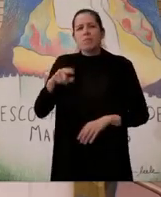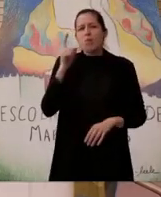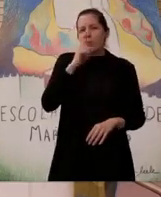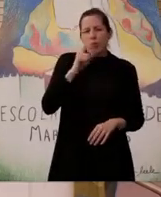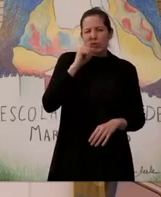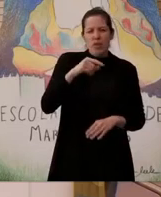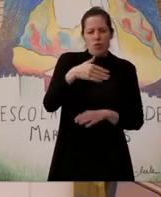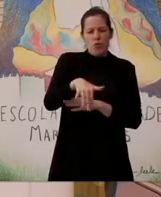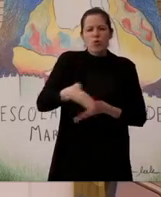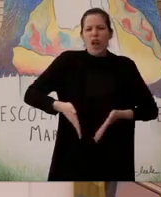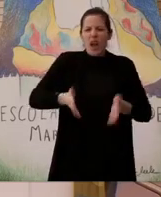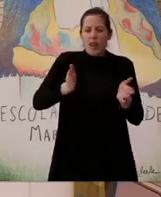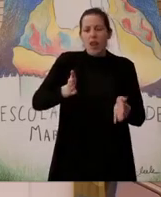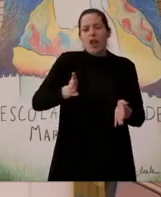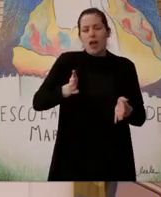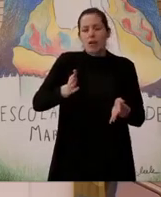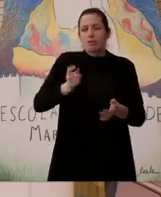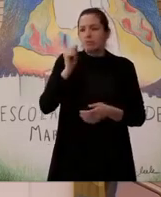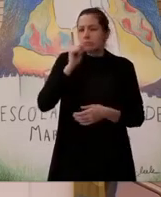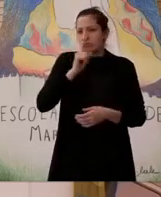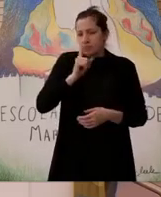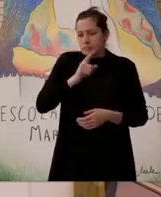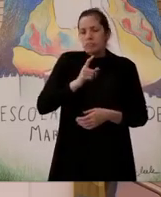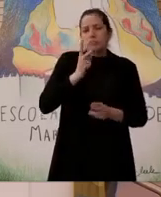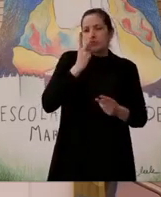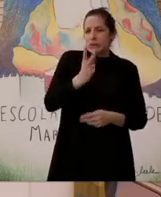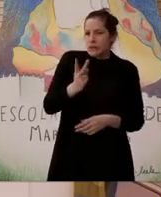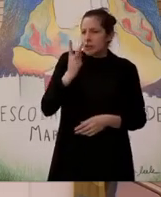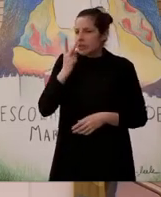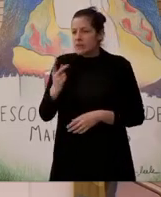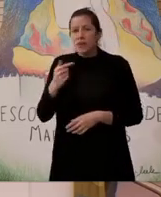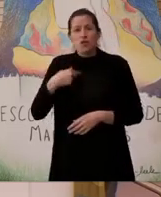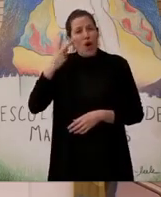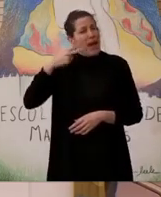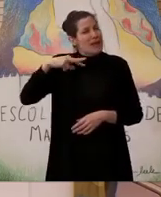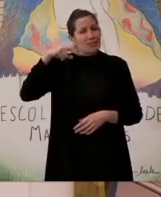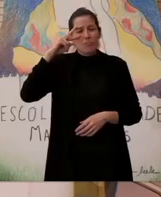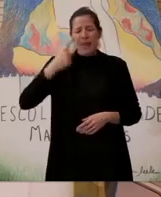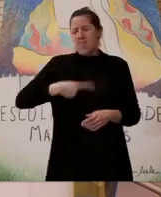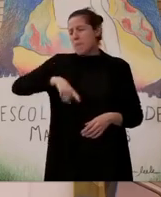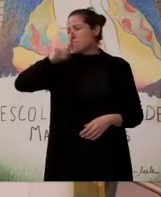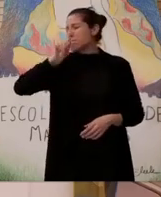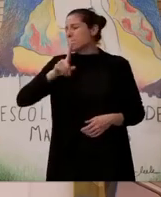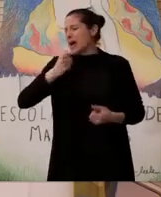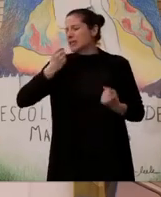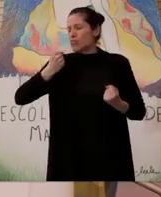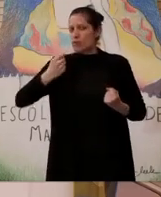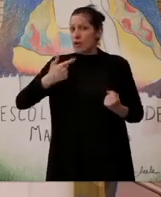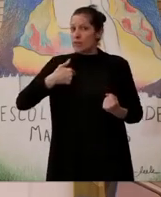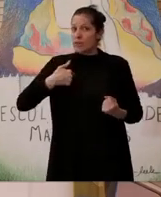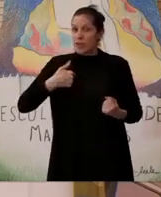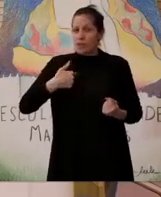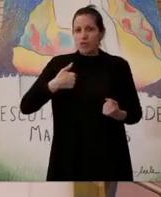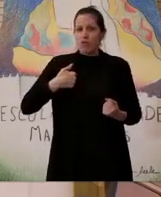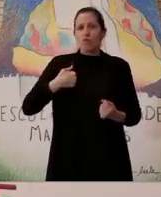eso fue la experiencia más grande que todo Tuve yo en mi vida yo soy abolicionista desde ese momento porque las escuché